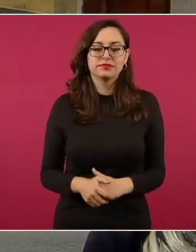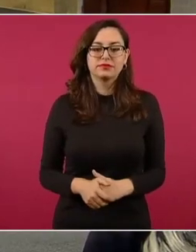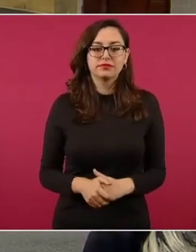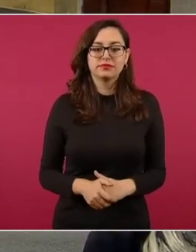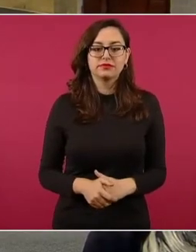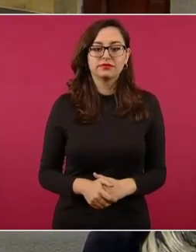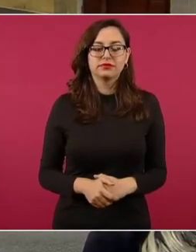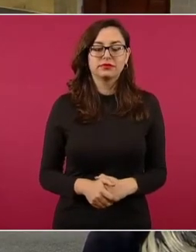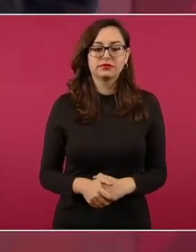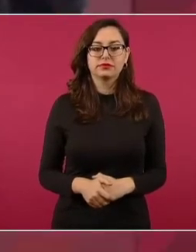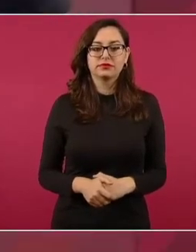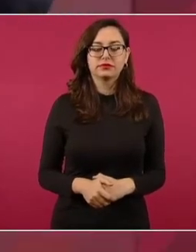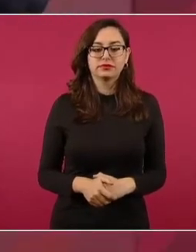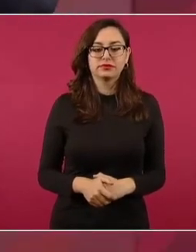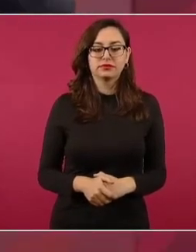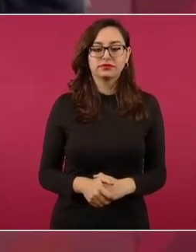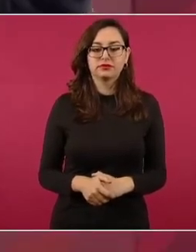Los mismos